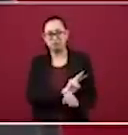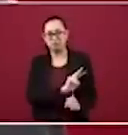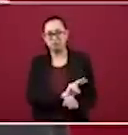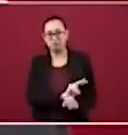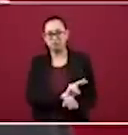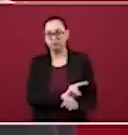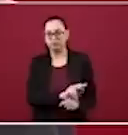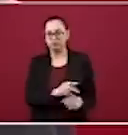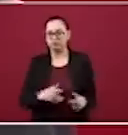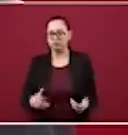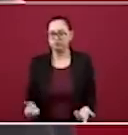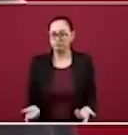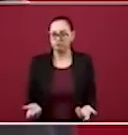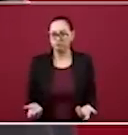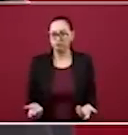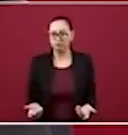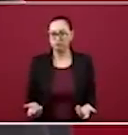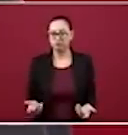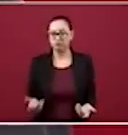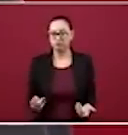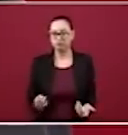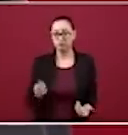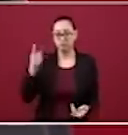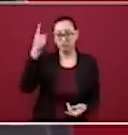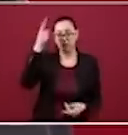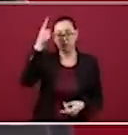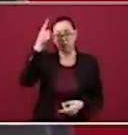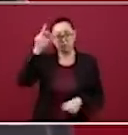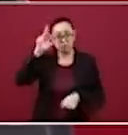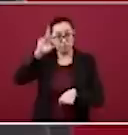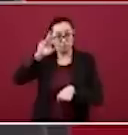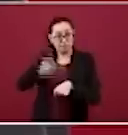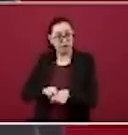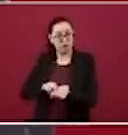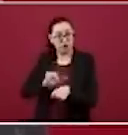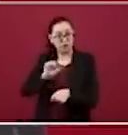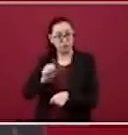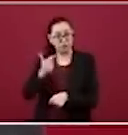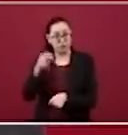No podía entrar ni el director del Archivo General de la Nación